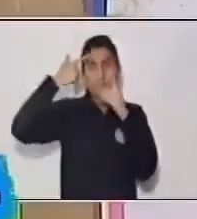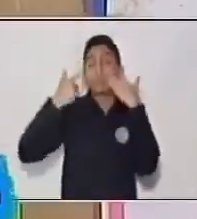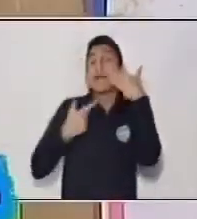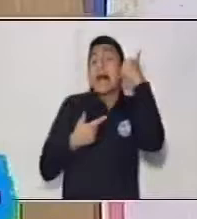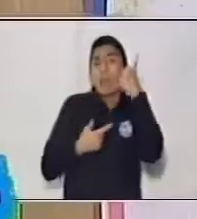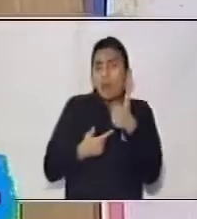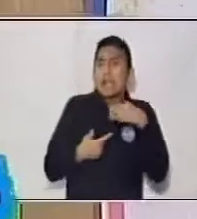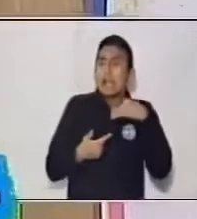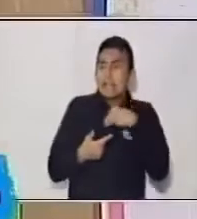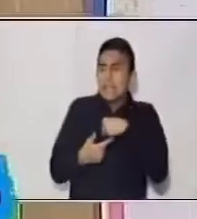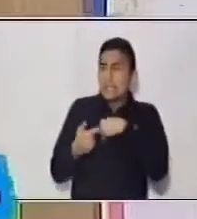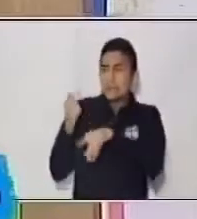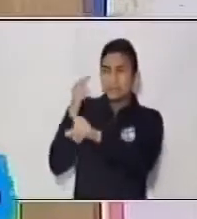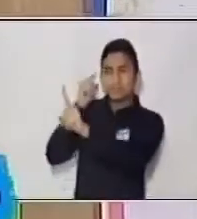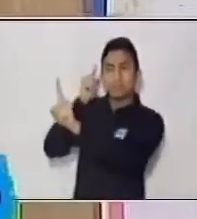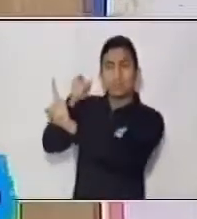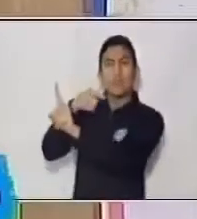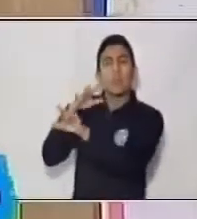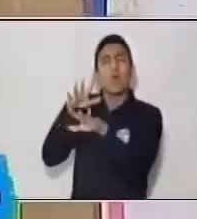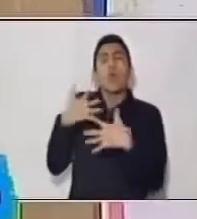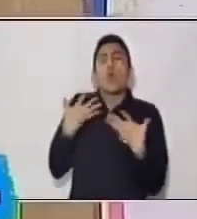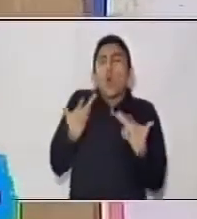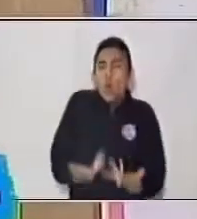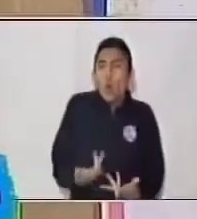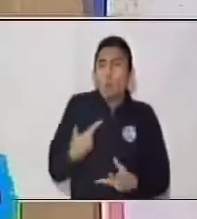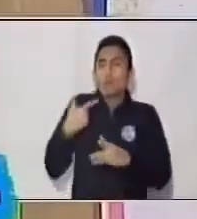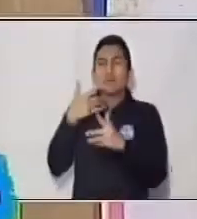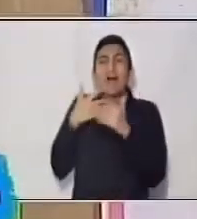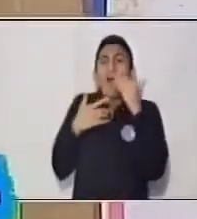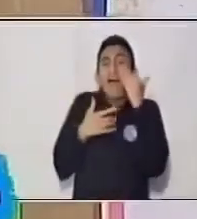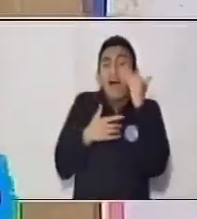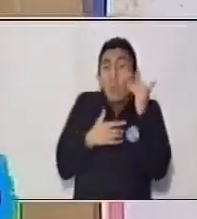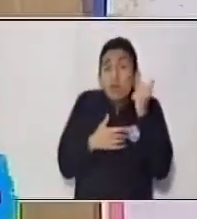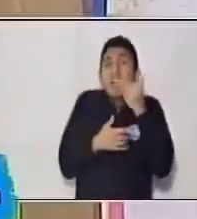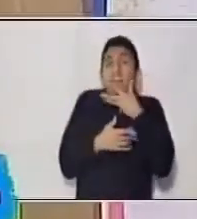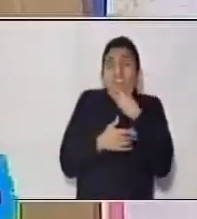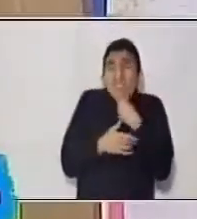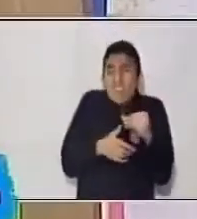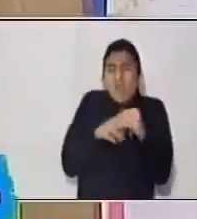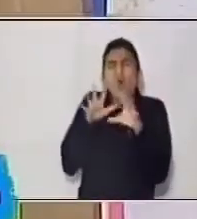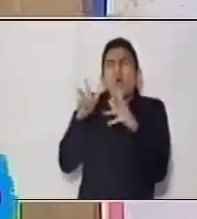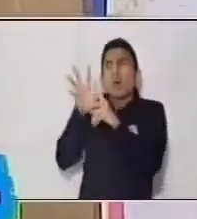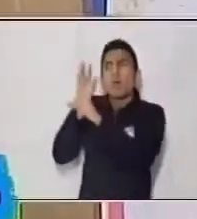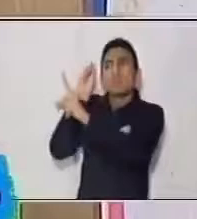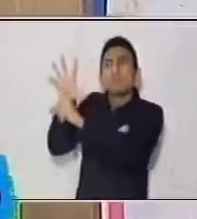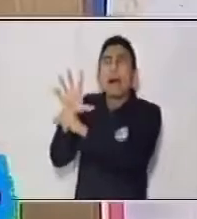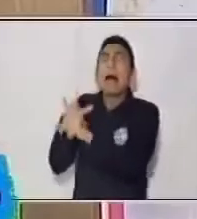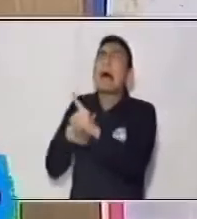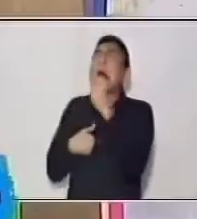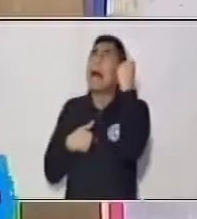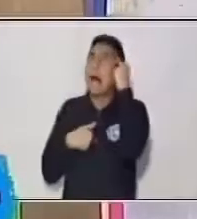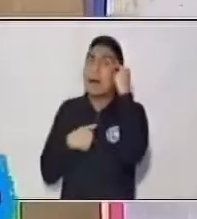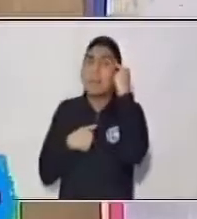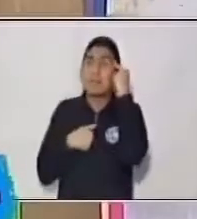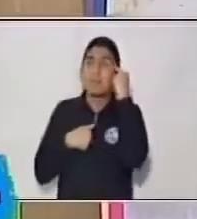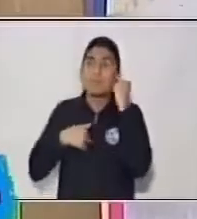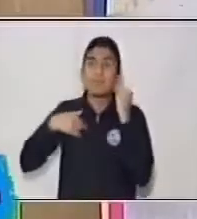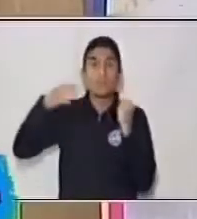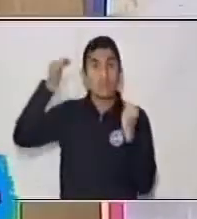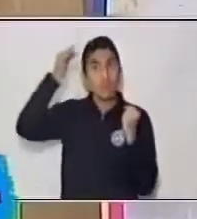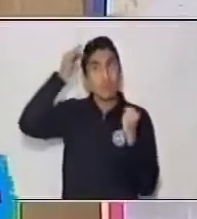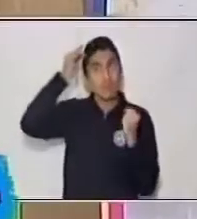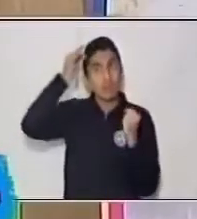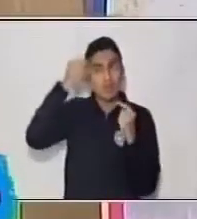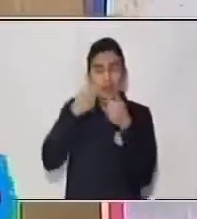enviar un mensaje. Pero ¿cómo iba a ser si ella era muy vieja? Entonces vino y dice que de su cabello cayó un